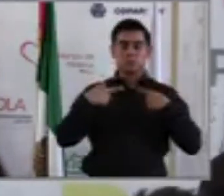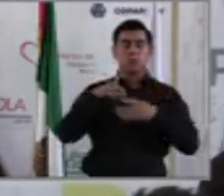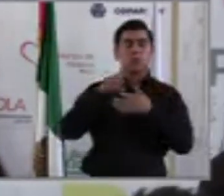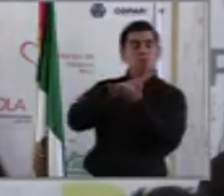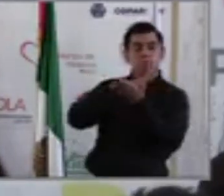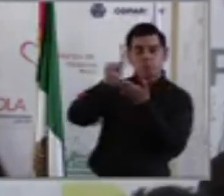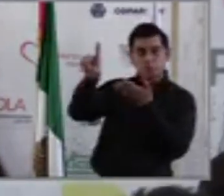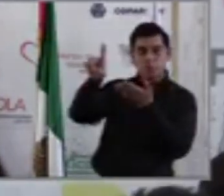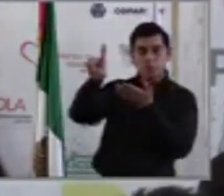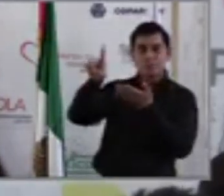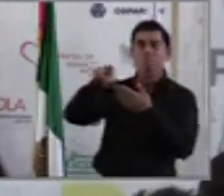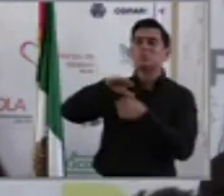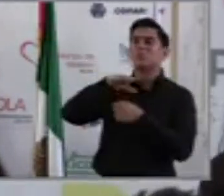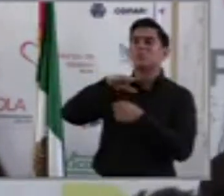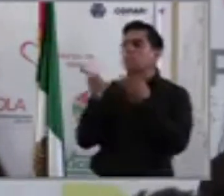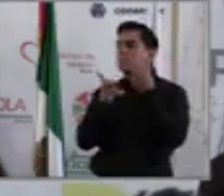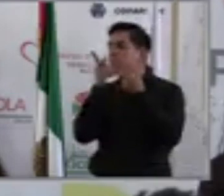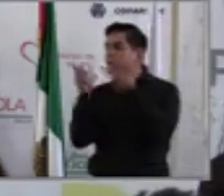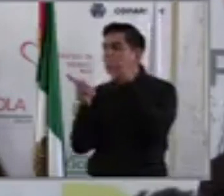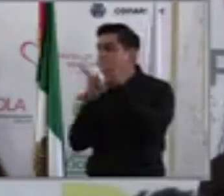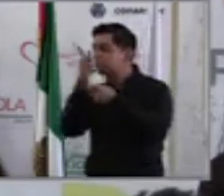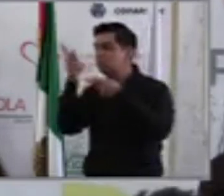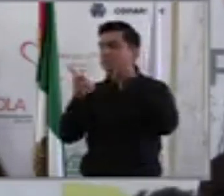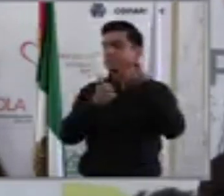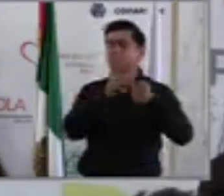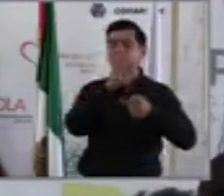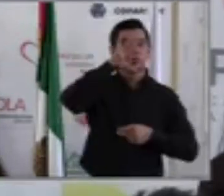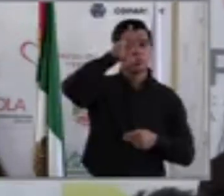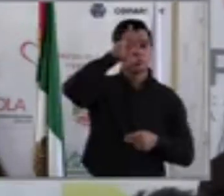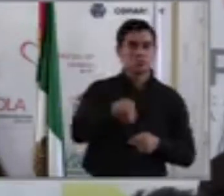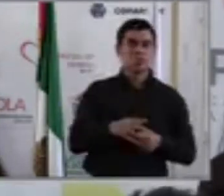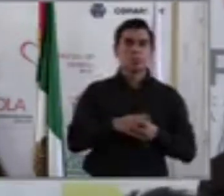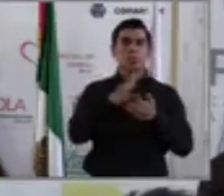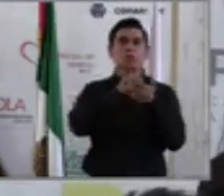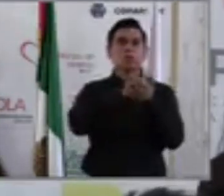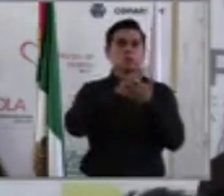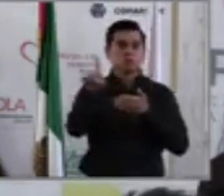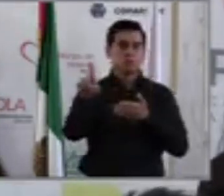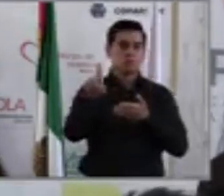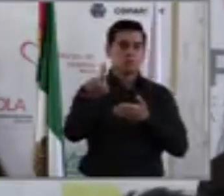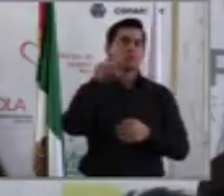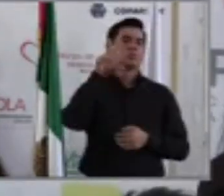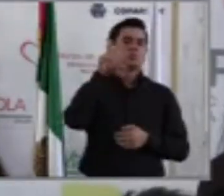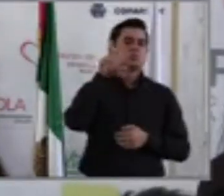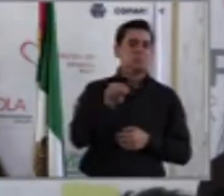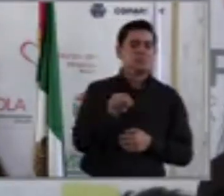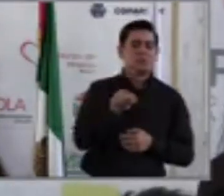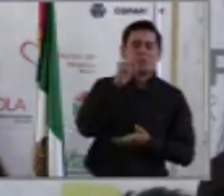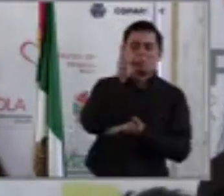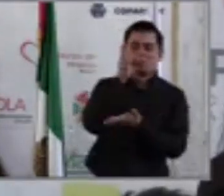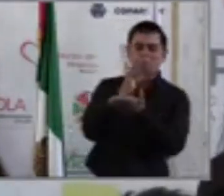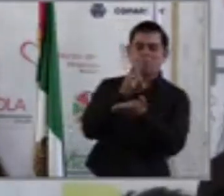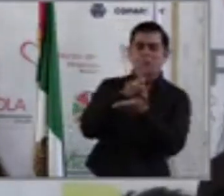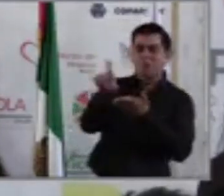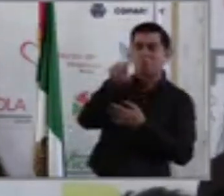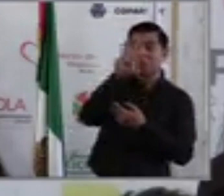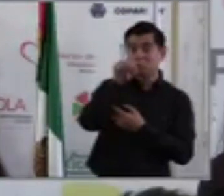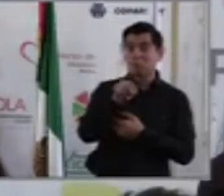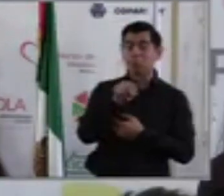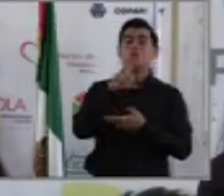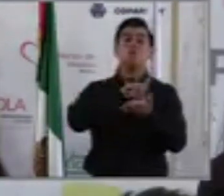los derechos no se consultan, los derechos no son suficientes en el papel. Los derechos